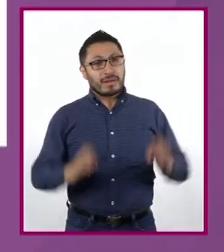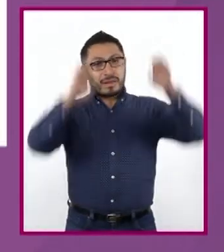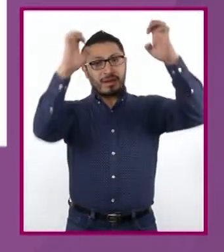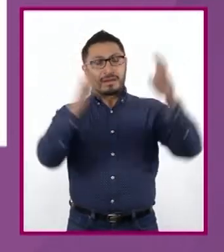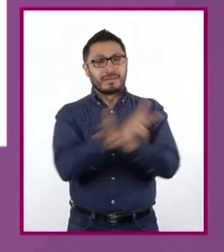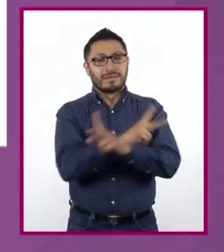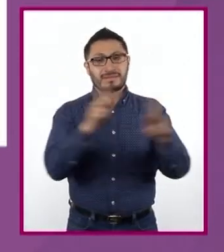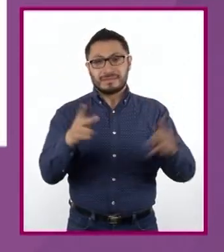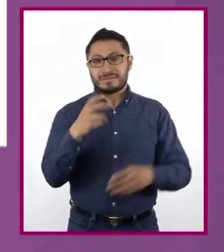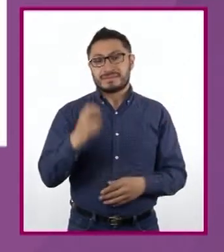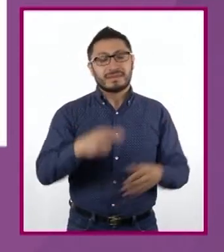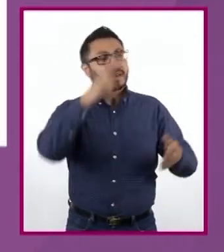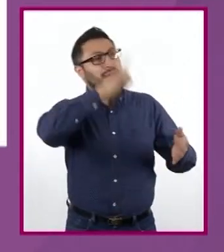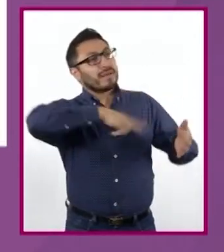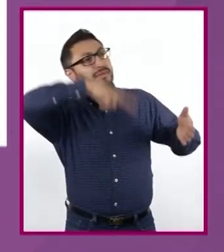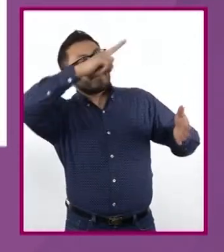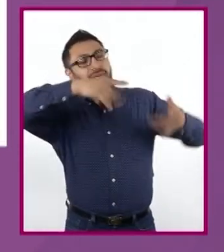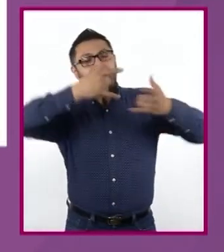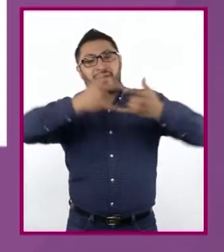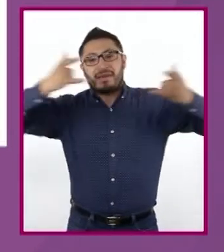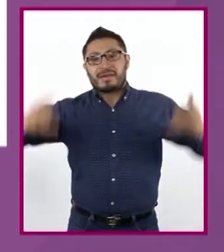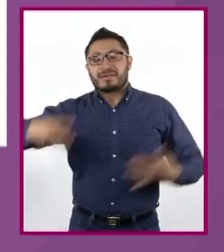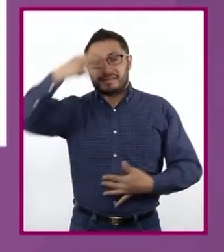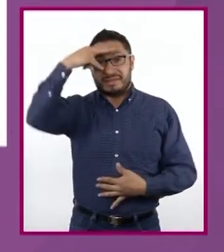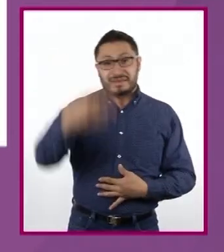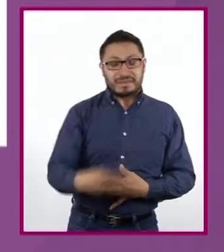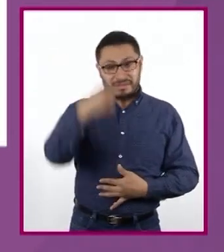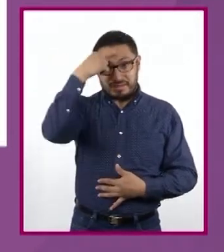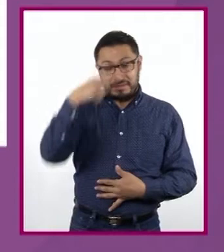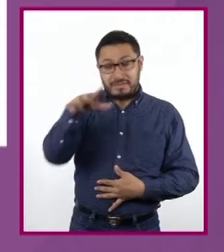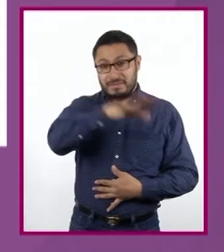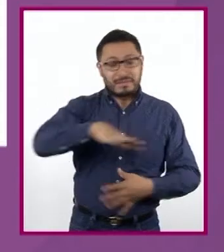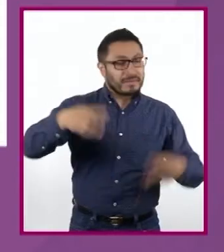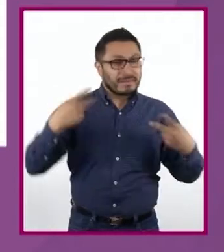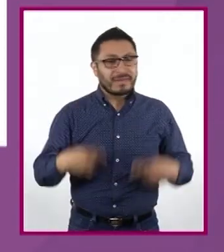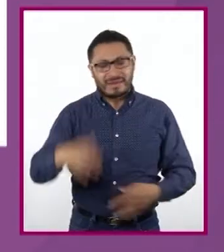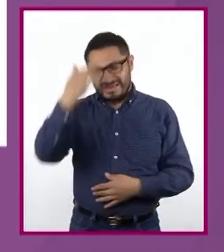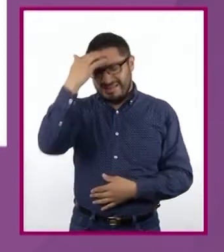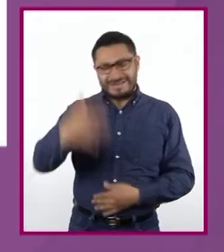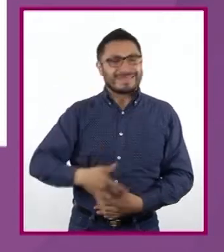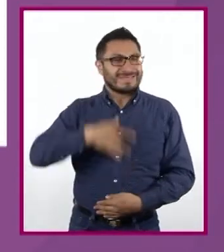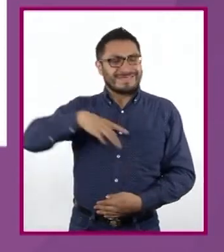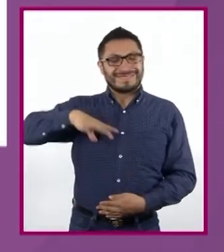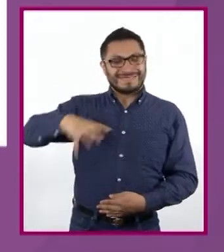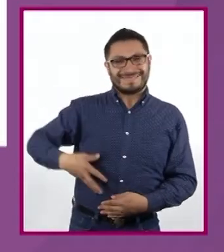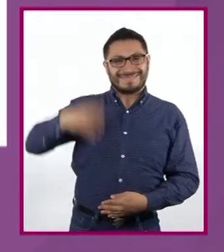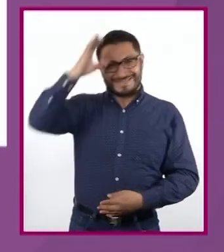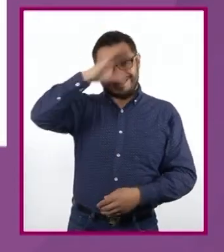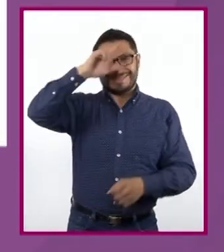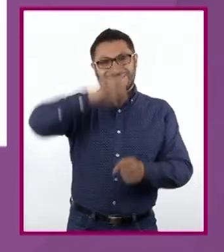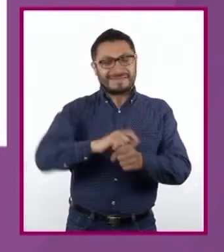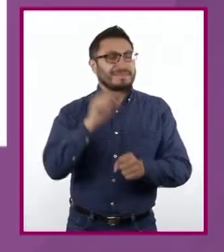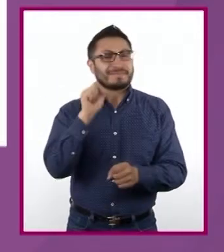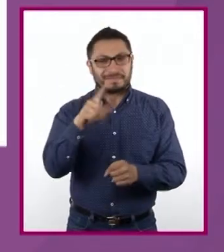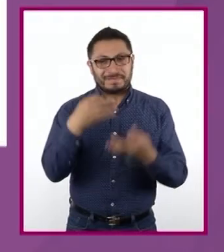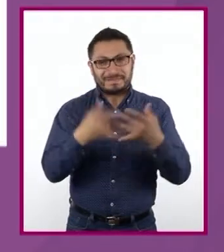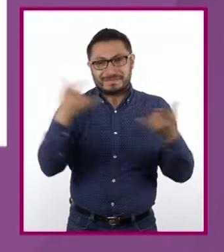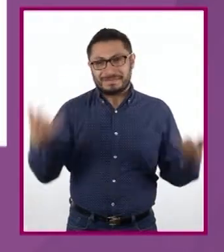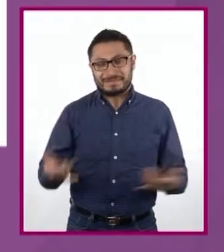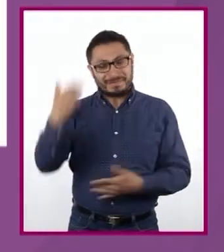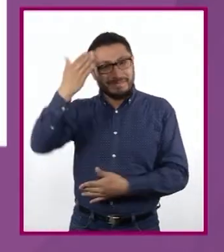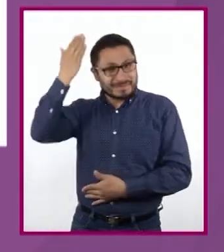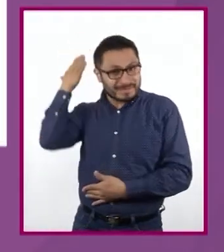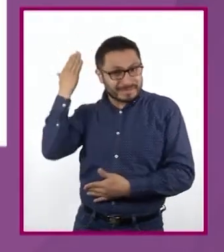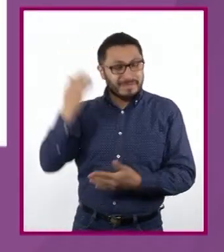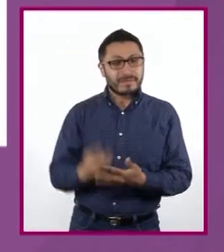públicos. Pintaron la historia de México para que la gente se sintiera orgullosa de su cultura y de su pasado.